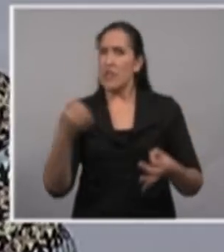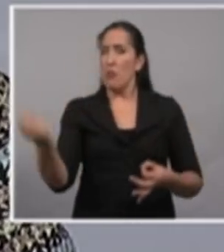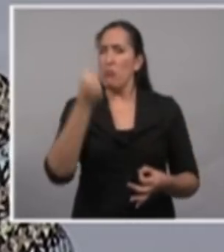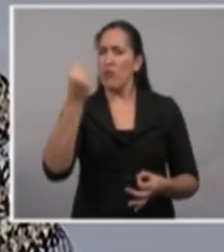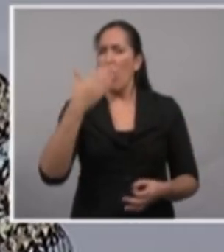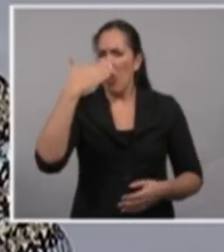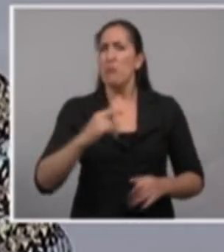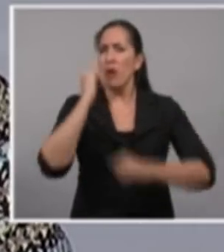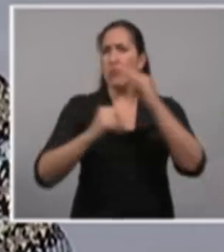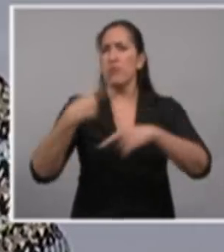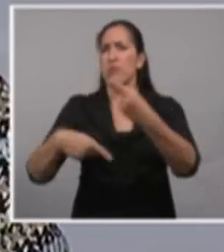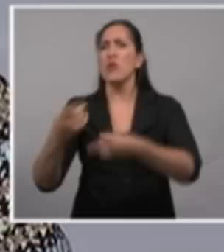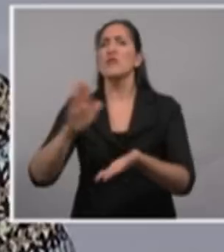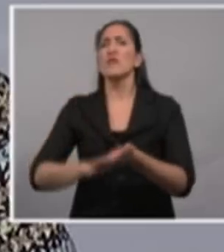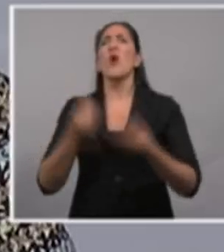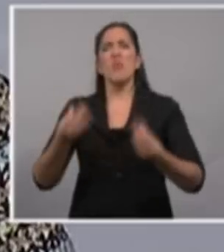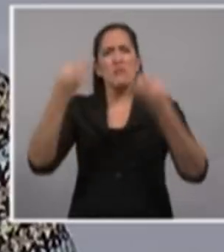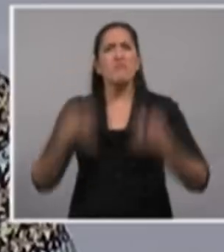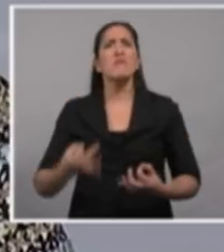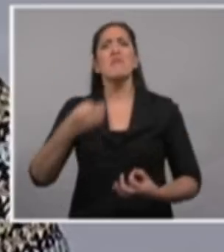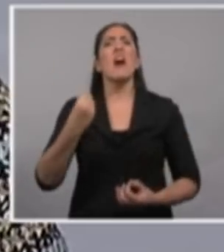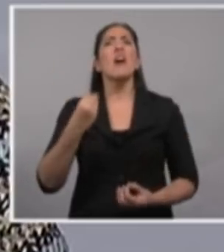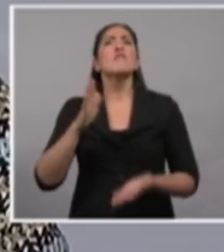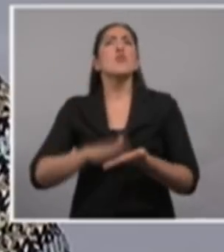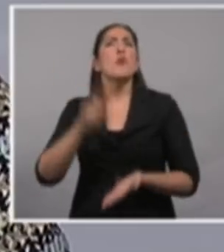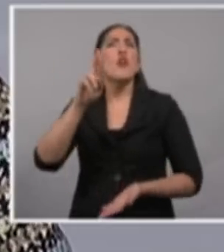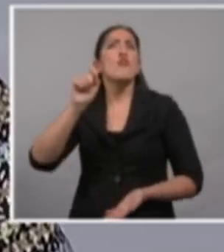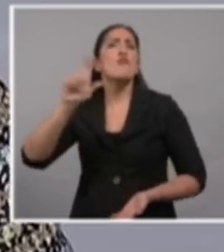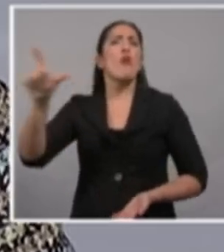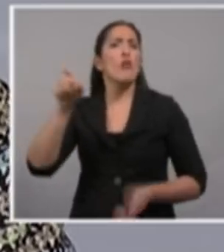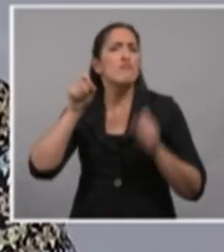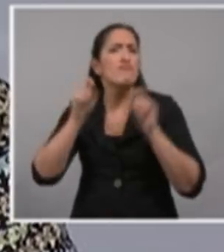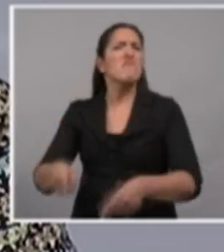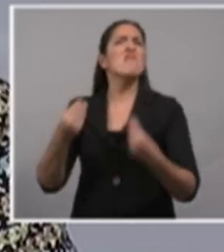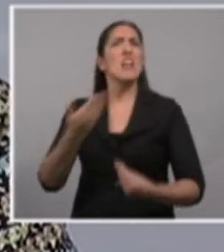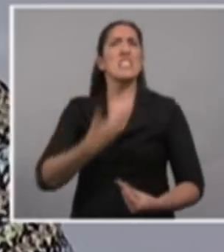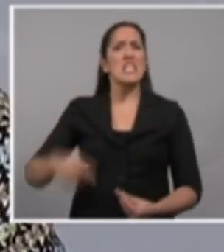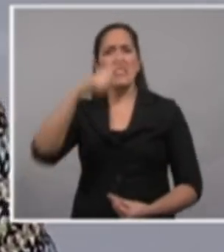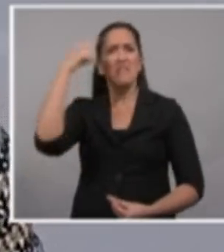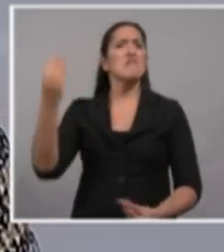y extenderme sobre el rol del Estado, sobre el que muy pocos hablan,